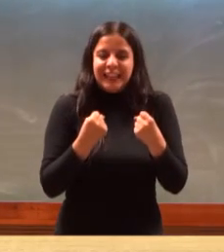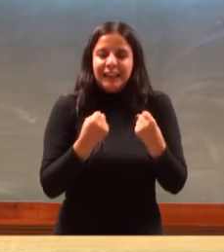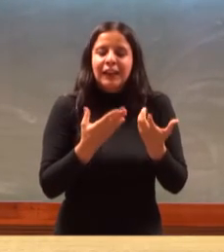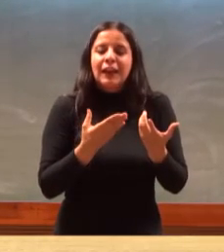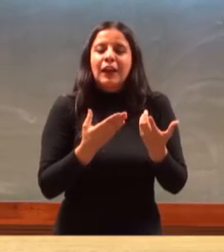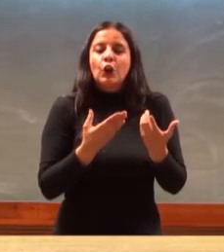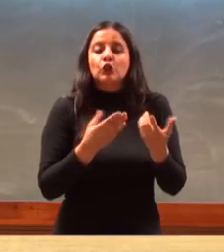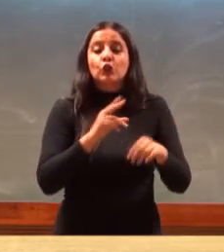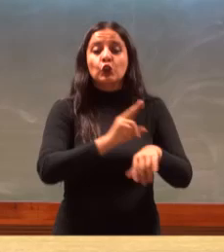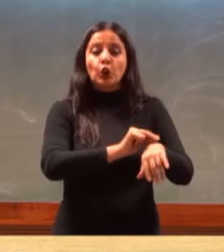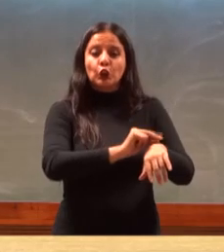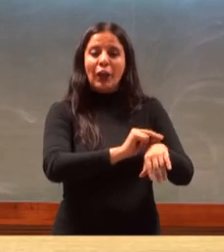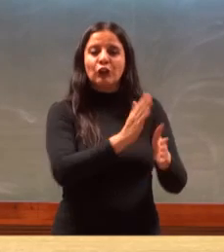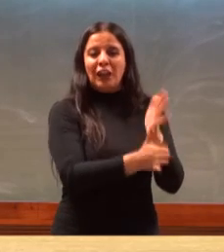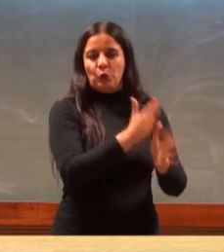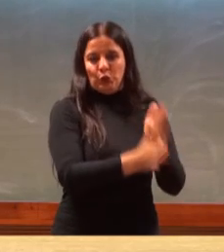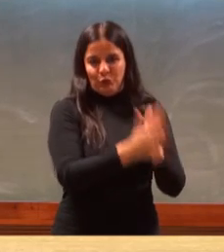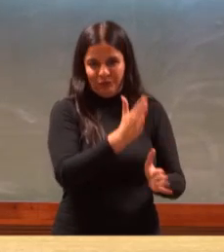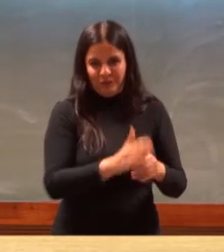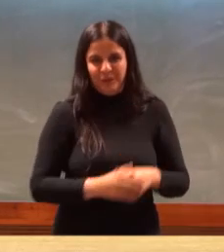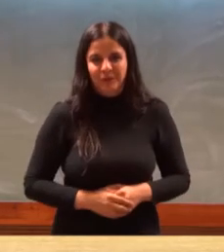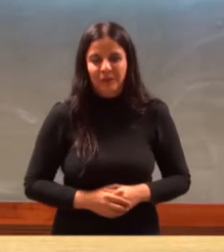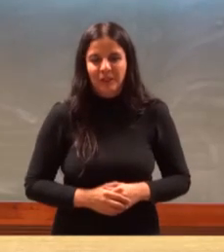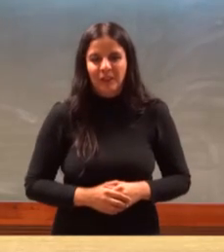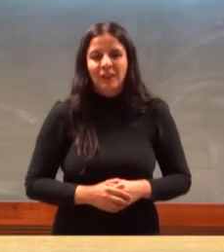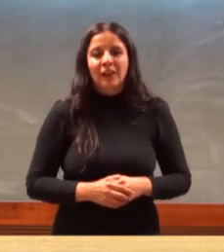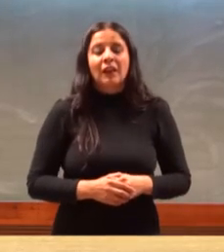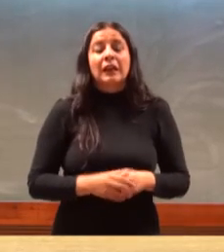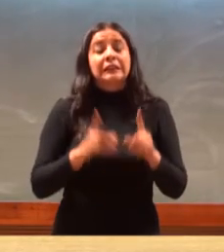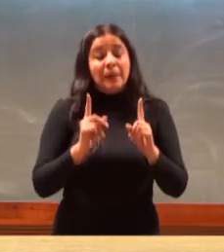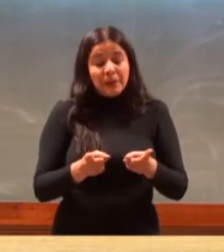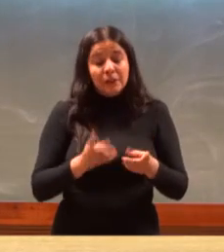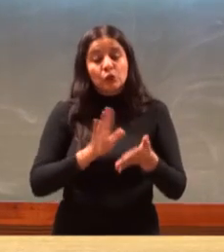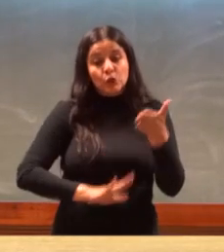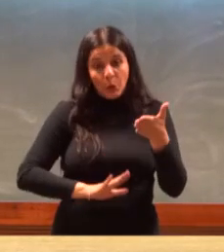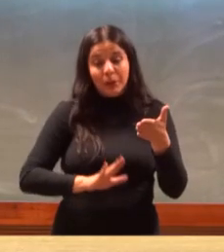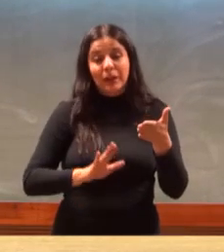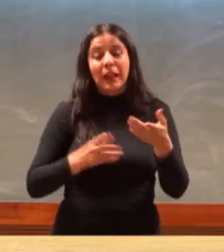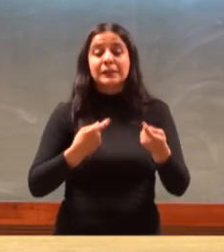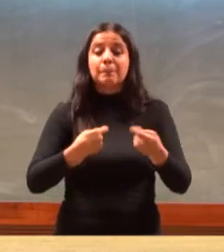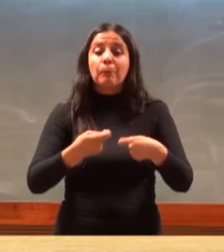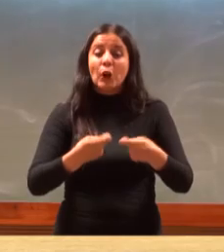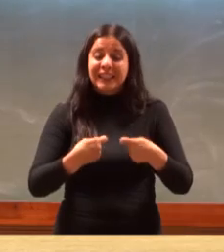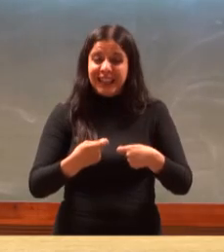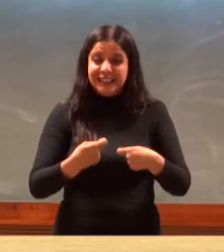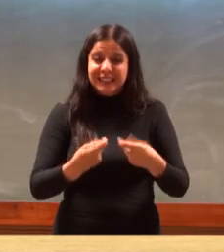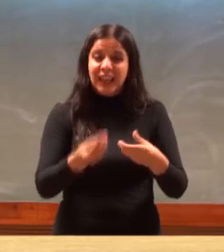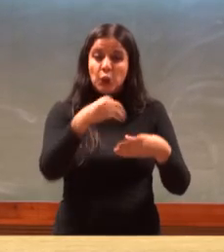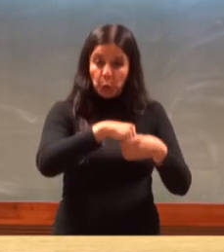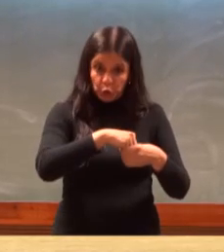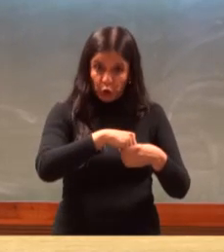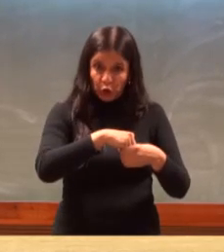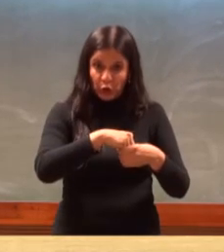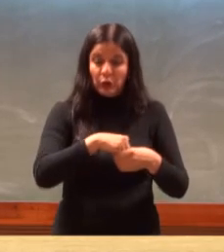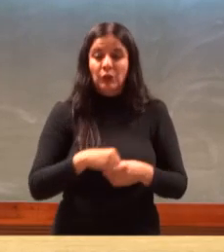del posdoctorado en humanidades respecto a las políticas de inclusión estamos planteando articular los equipos de ingreso que la facultad